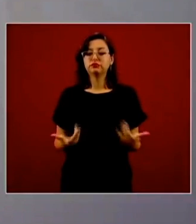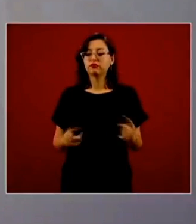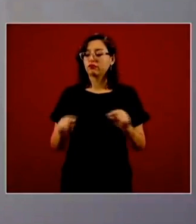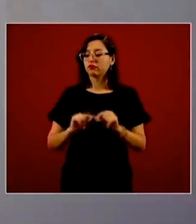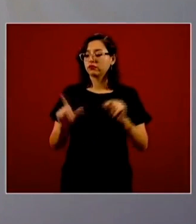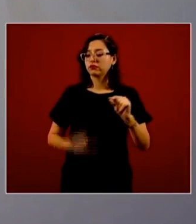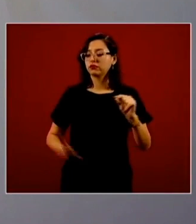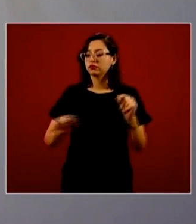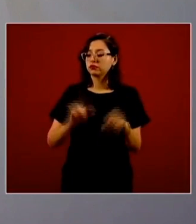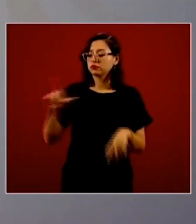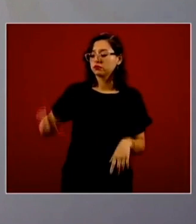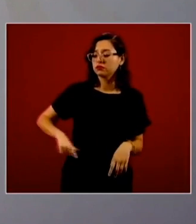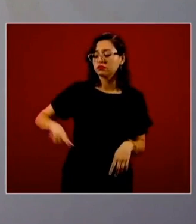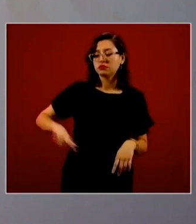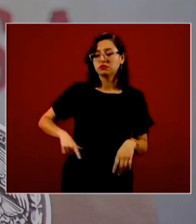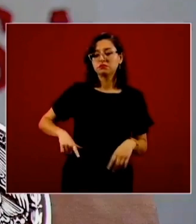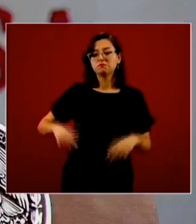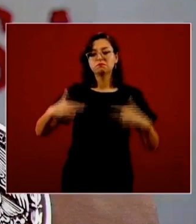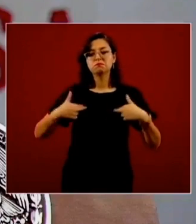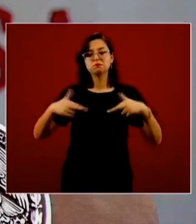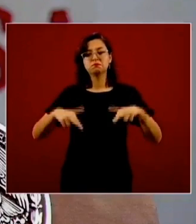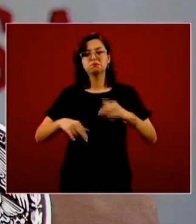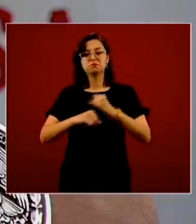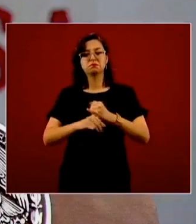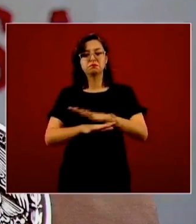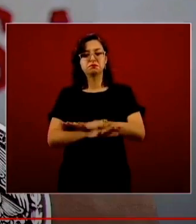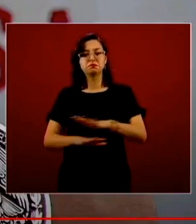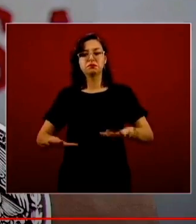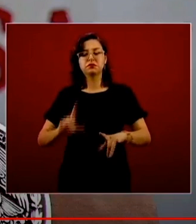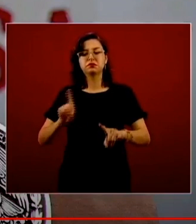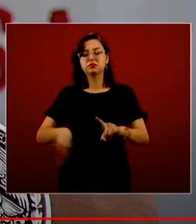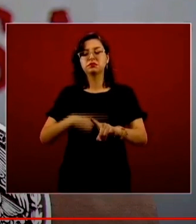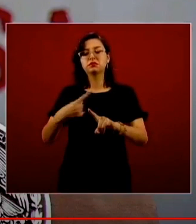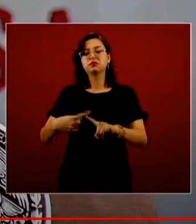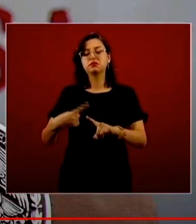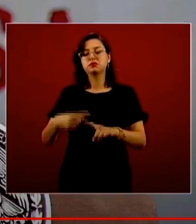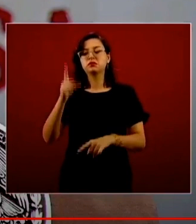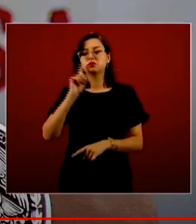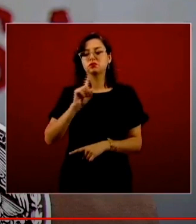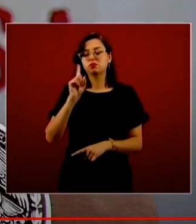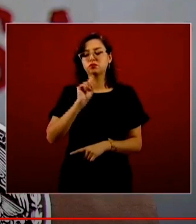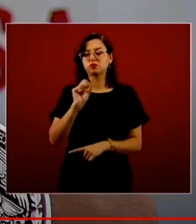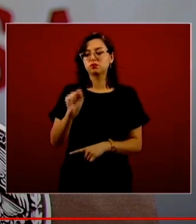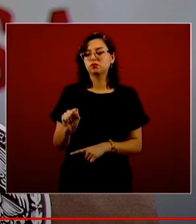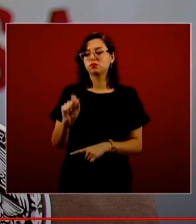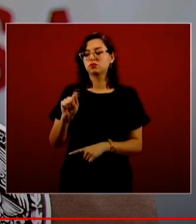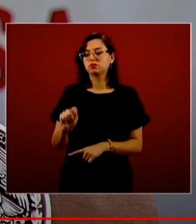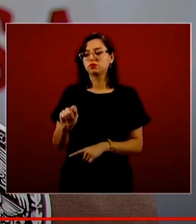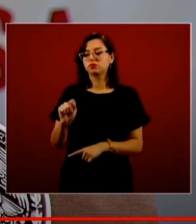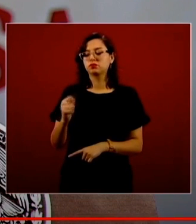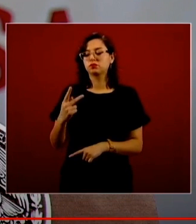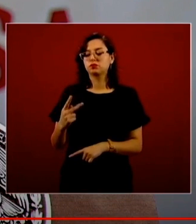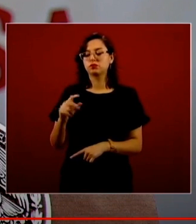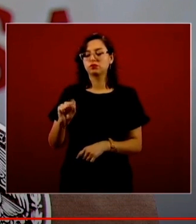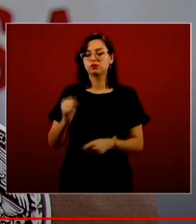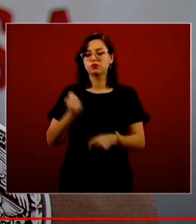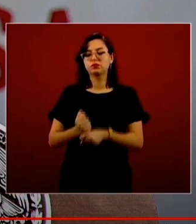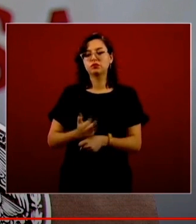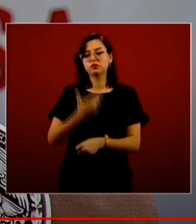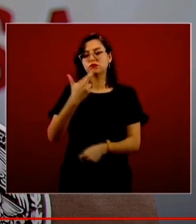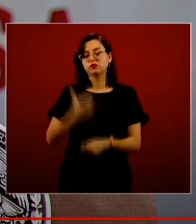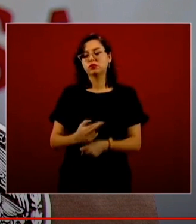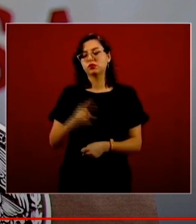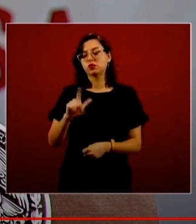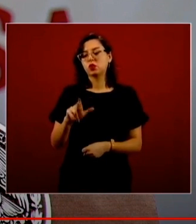reajuste. Asegura que lo está haciendo de manera transparente y es que argumenta que hoy en día el pueblo está muy crítico cosa que no pasaba